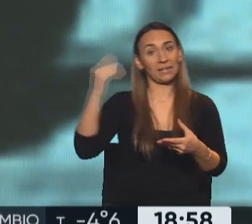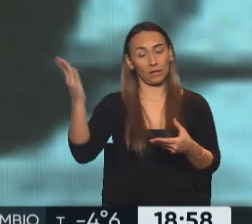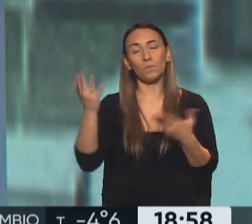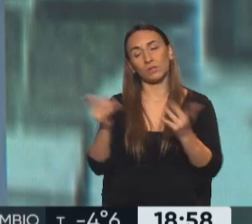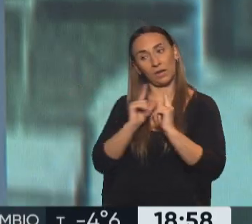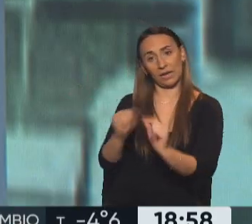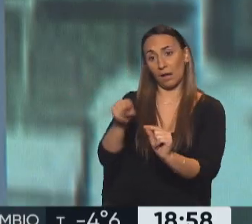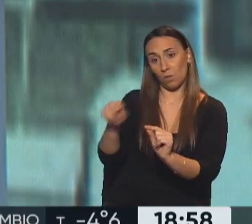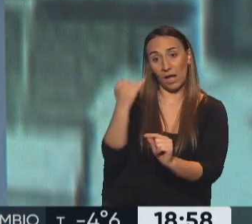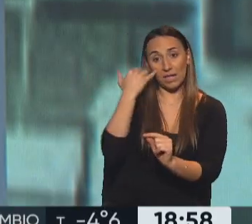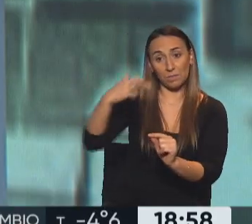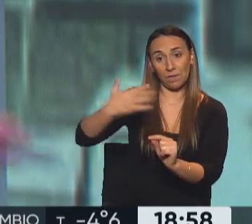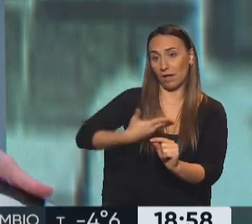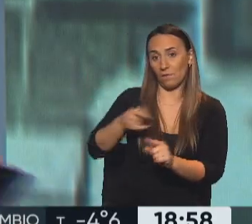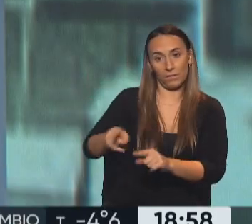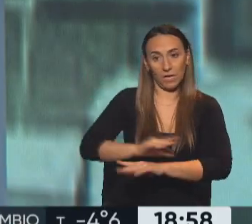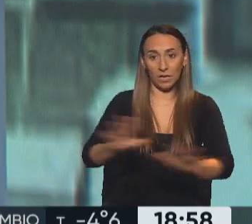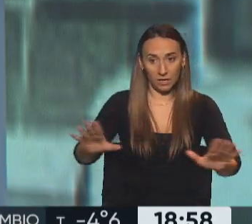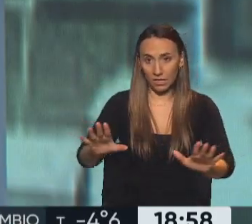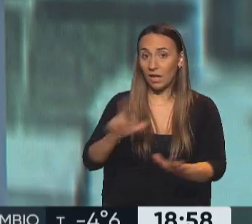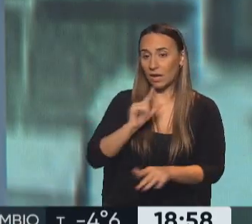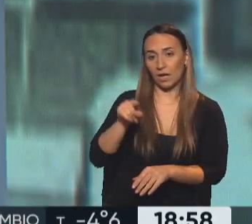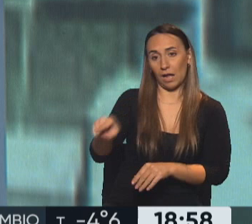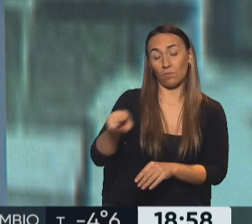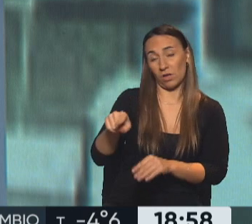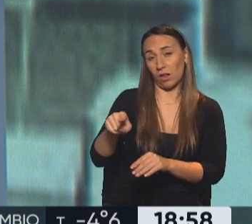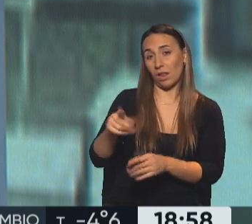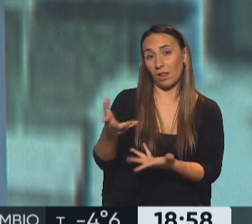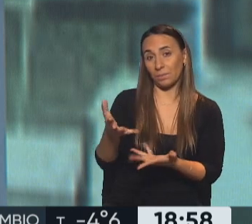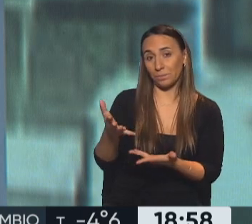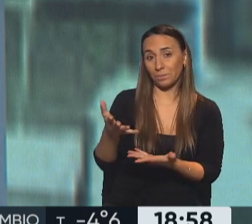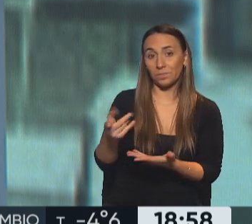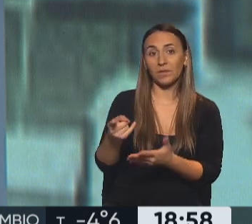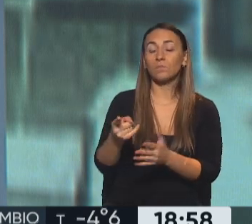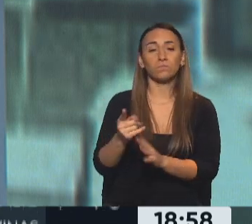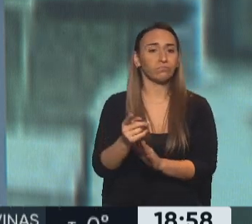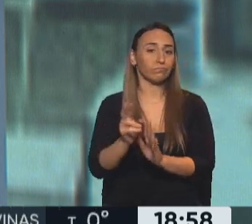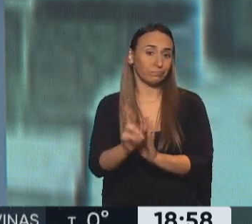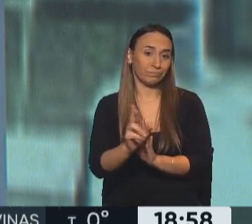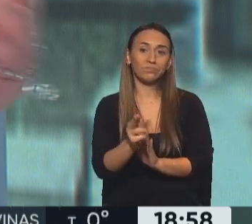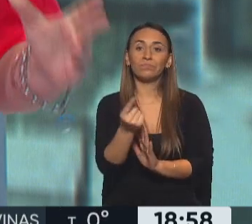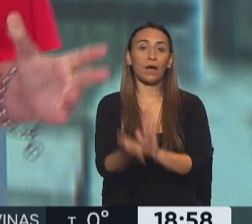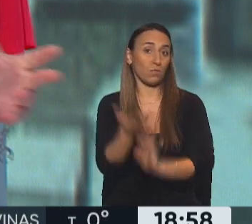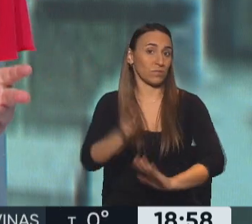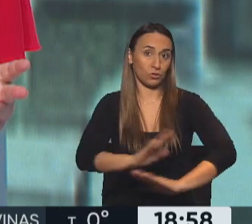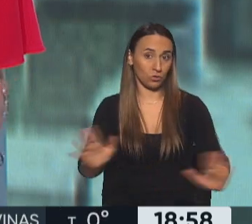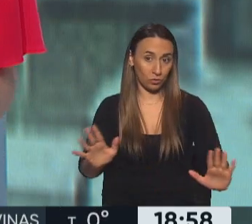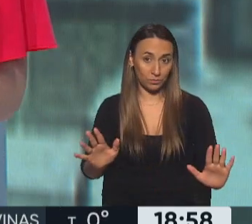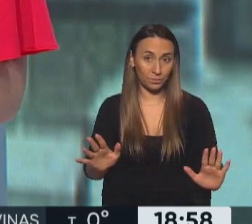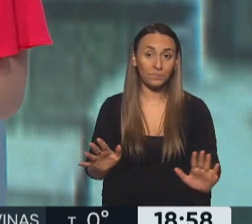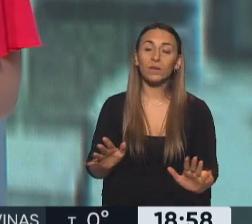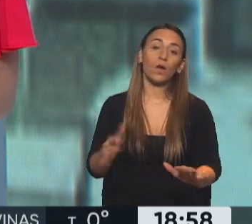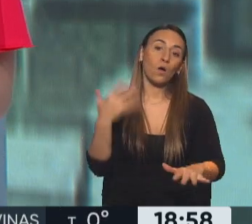YPF. Totalmente, y tiene total injerencia a la hora de autorizar los incrementos. En fin, se está pidiendo